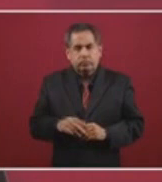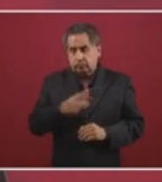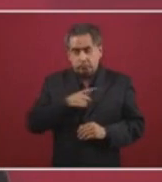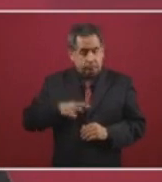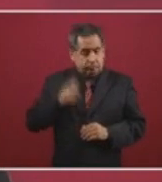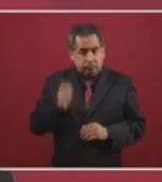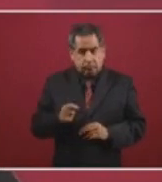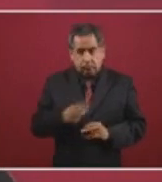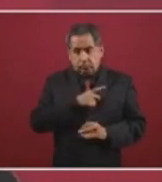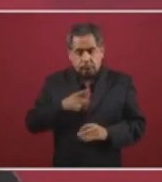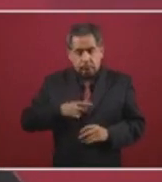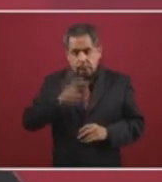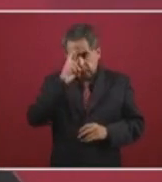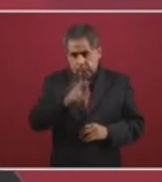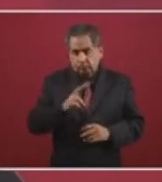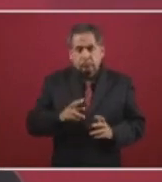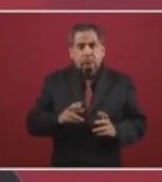tenemos que ser respetuosos